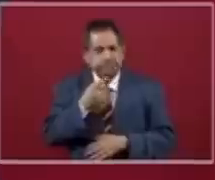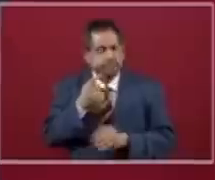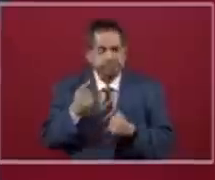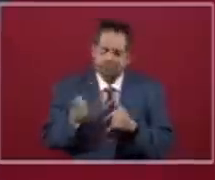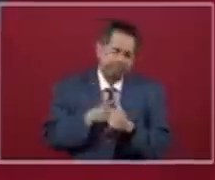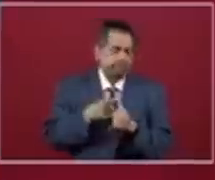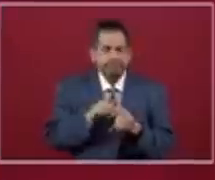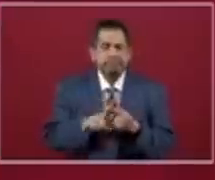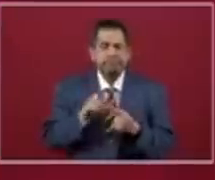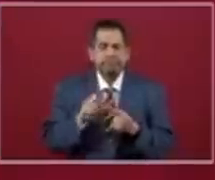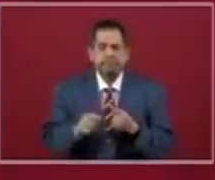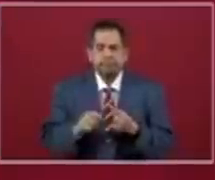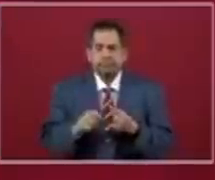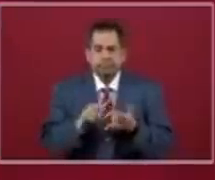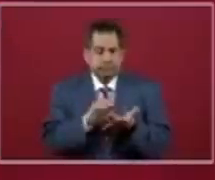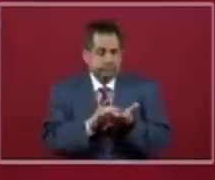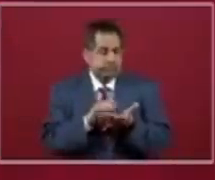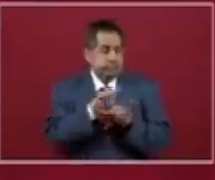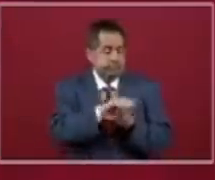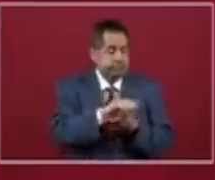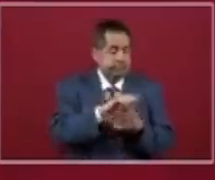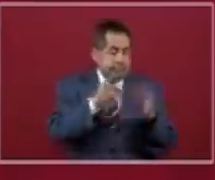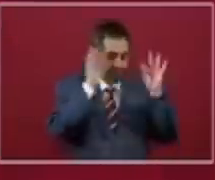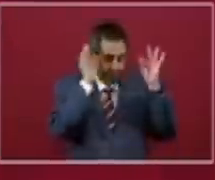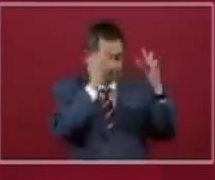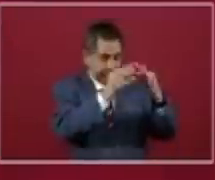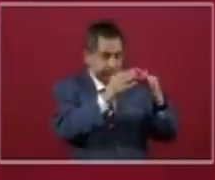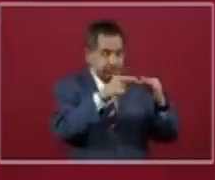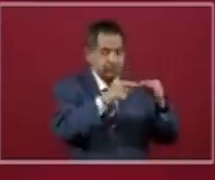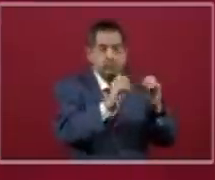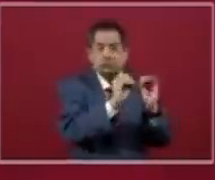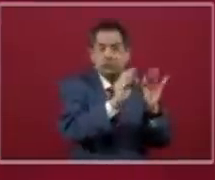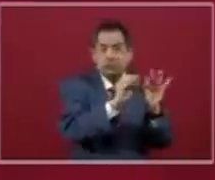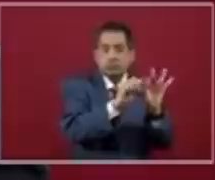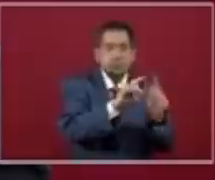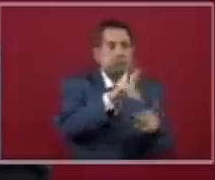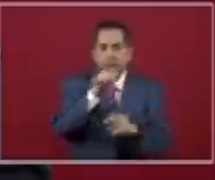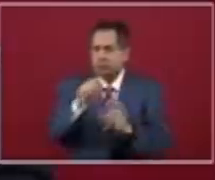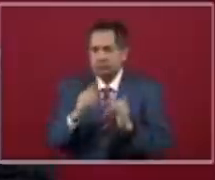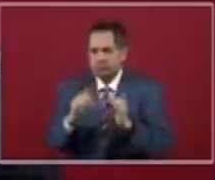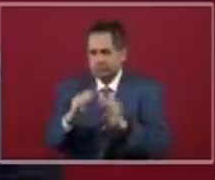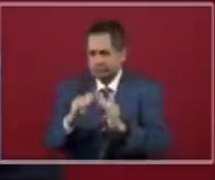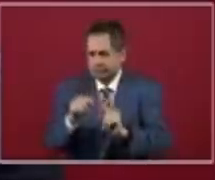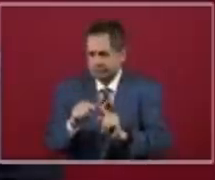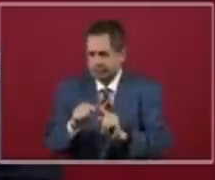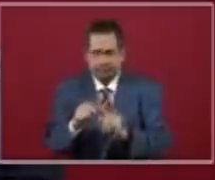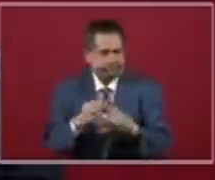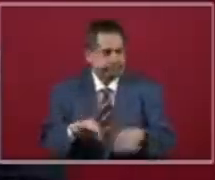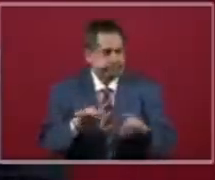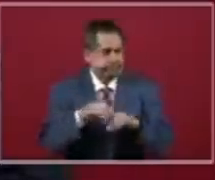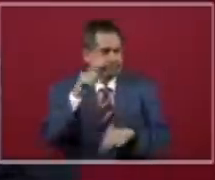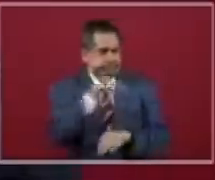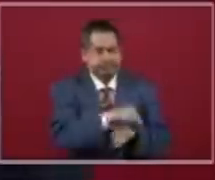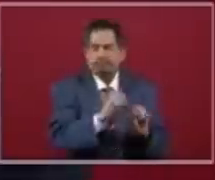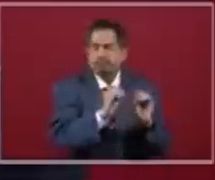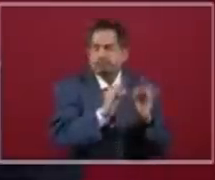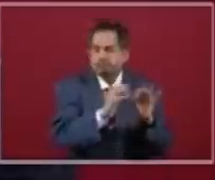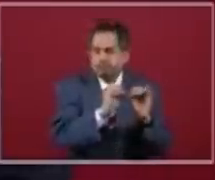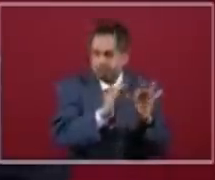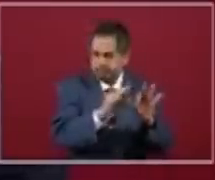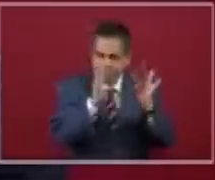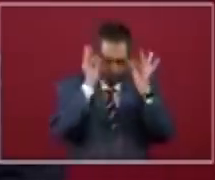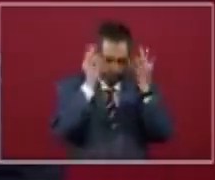es invertir más en los consulados y menos en las residencias. Lo que importa son las oficinas